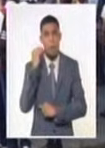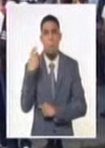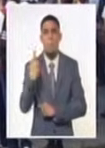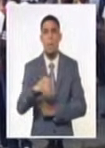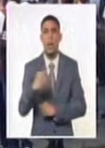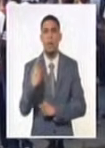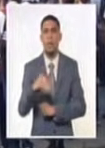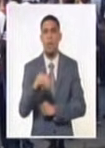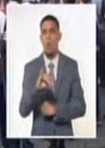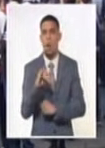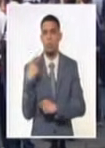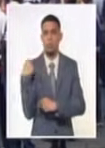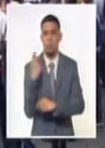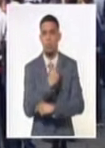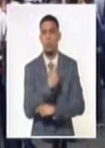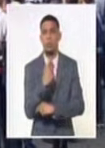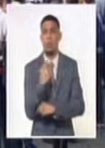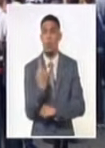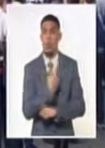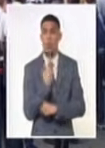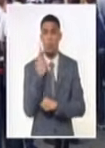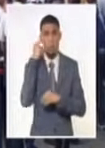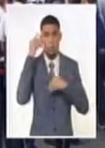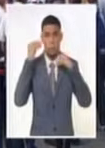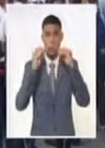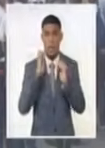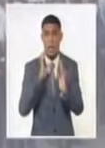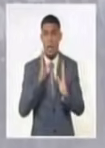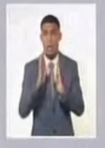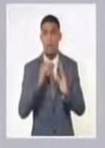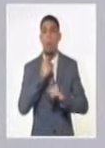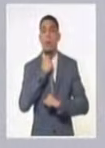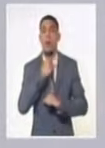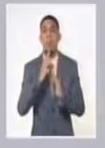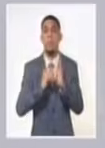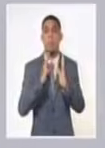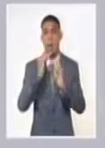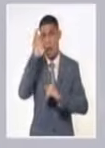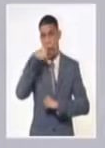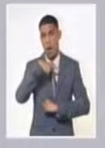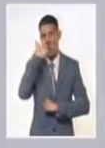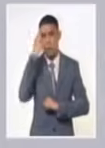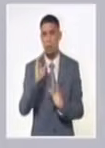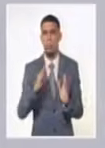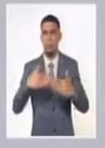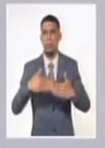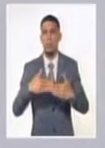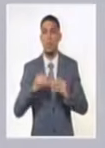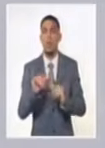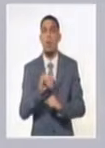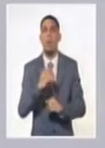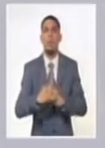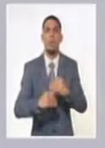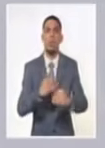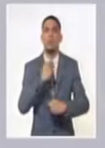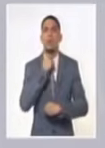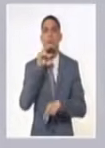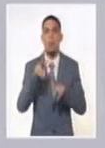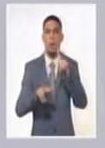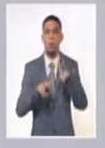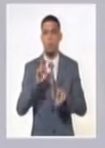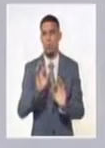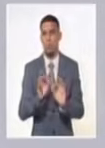hemos considerado para esta etapa dedicar el mes de abril al cerrar todo el proceso de evaluaciones. Eso es